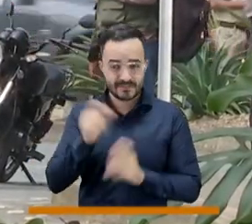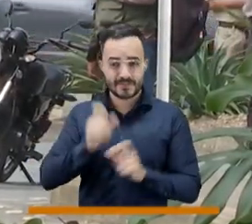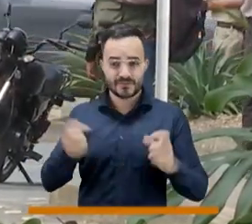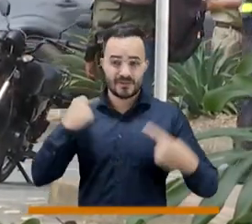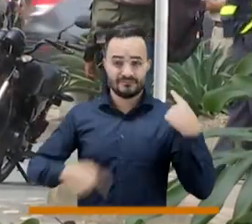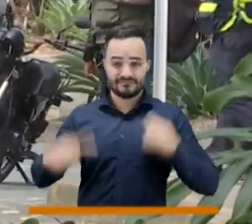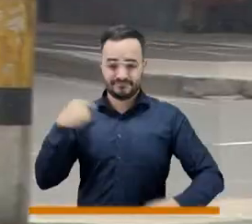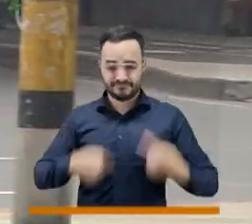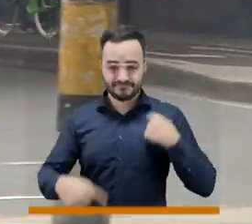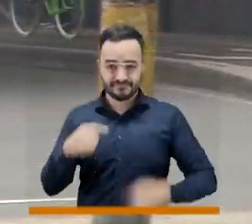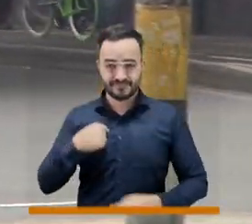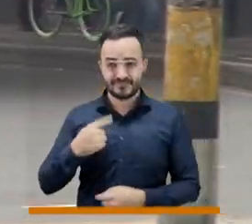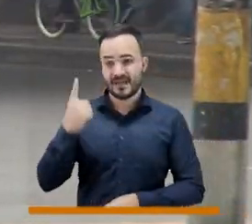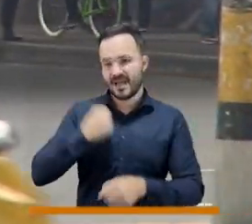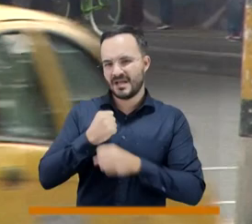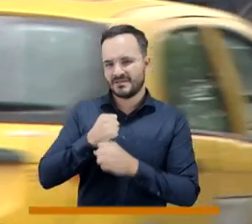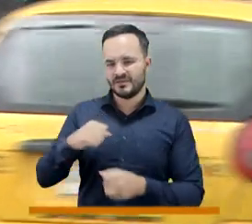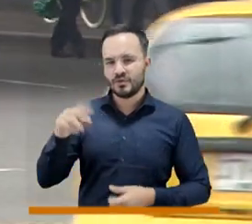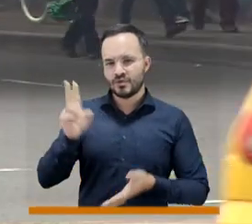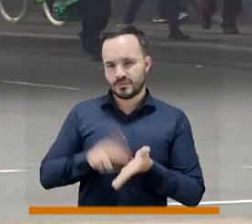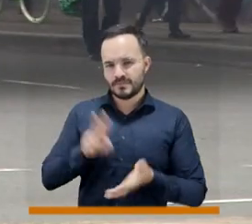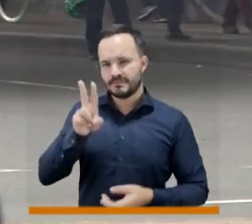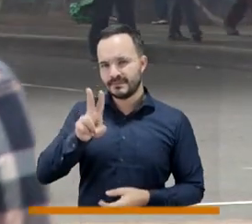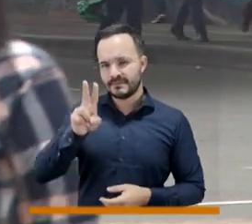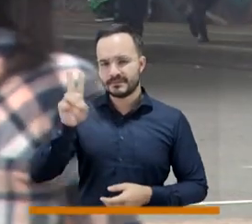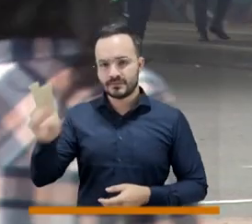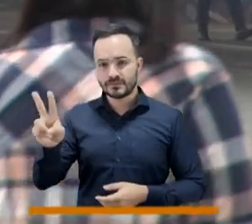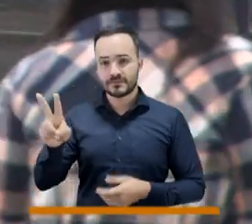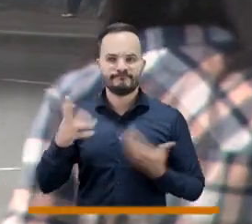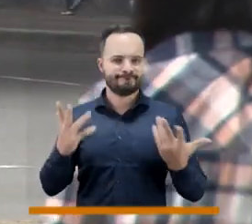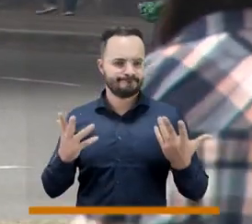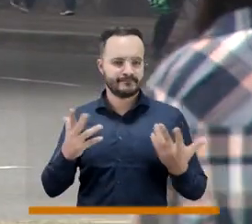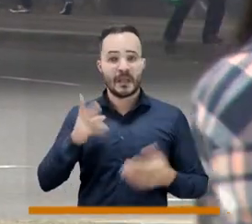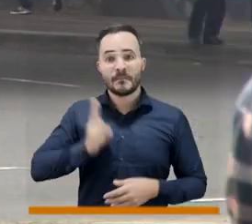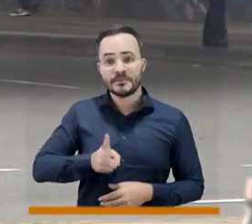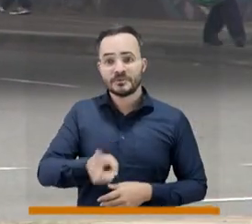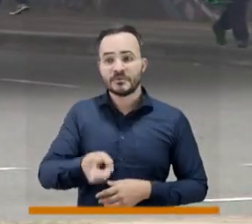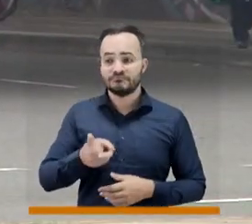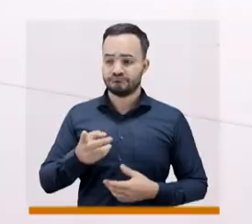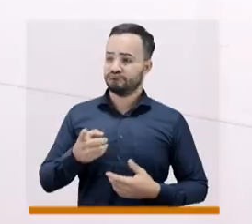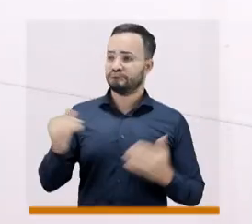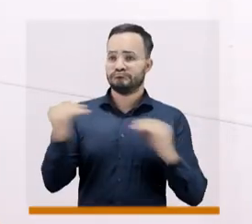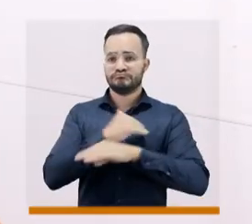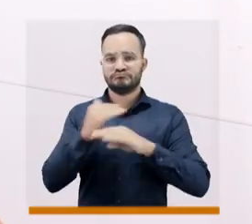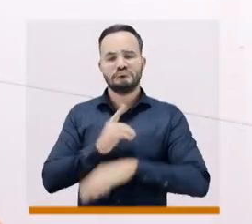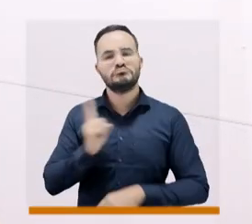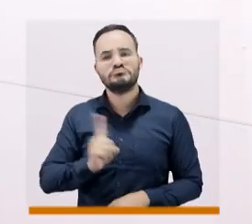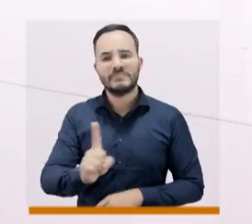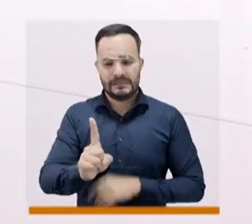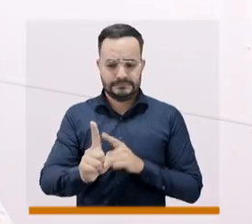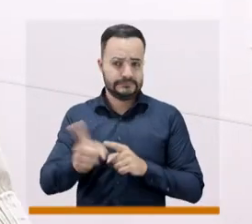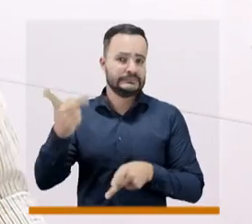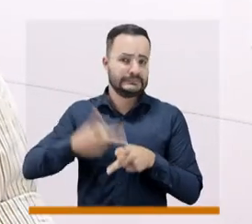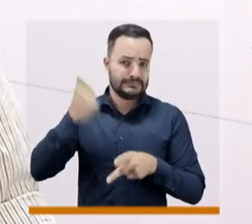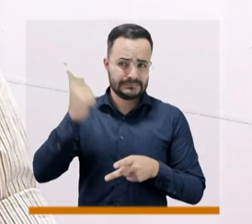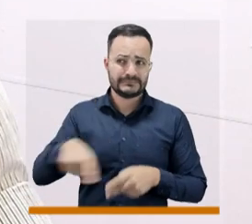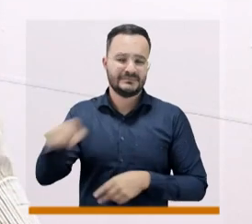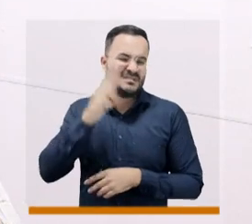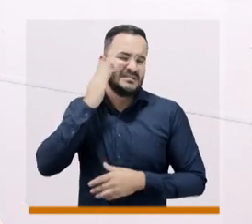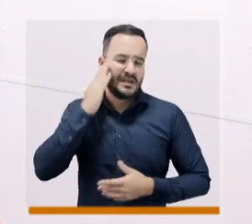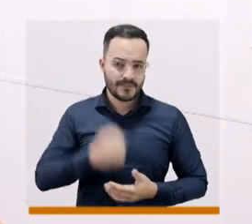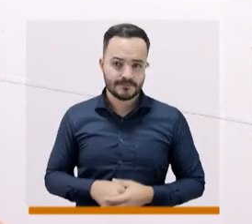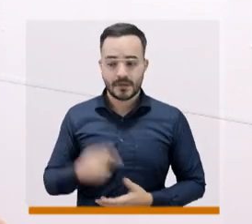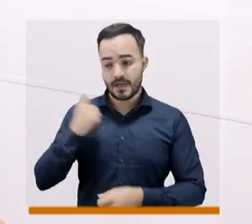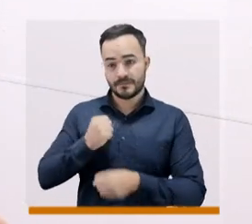año pasado. Por eso hay que decir que ser peatón en Medellín es de alto riesgo. En el año 2022,